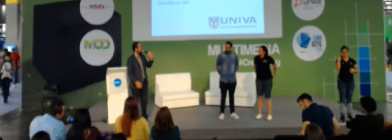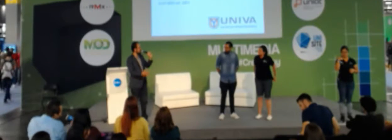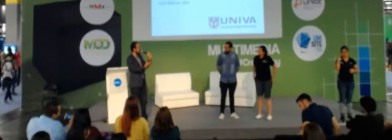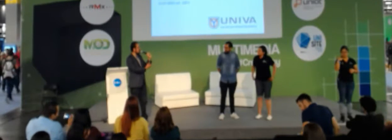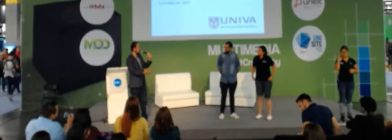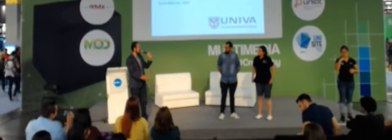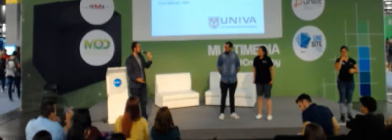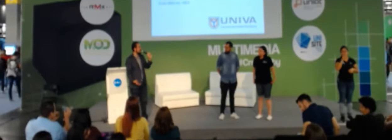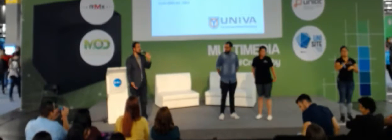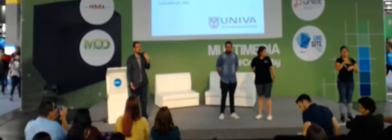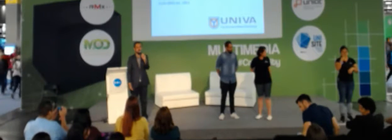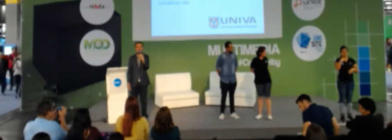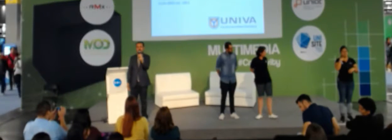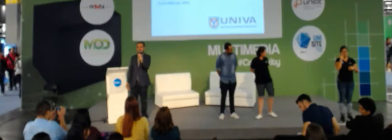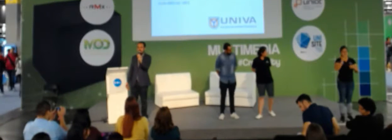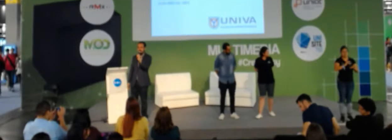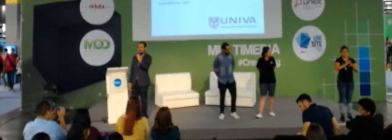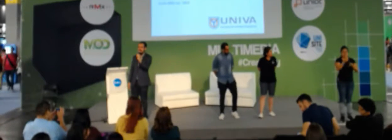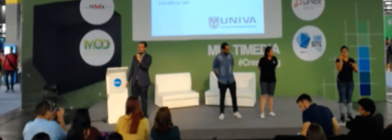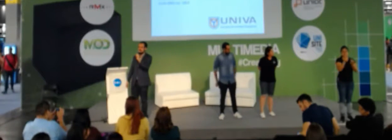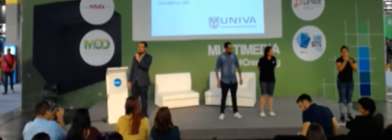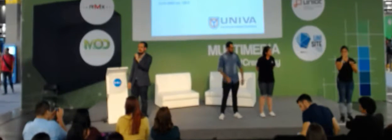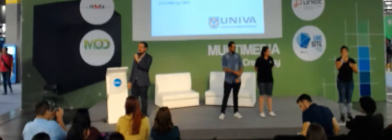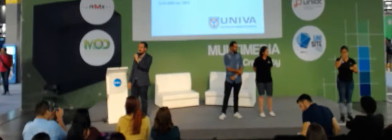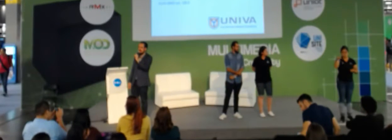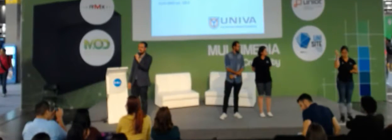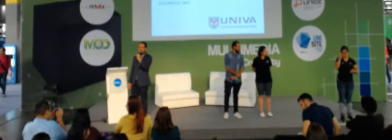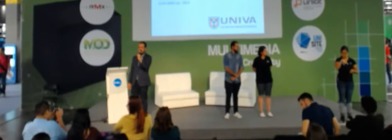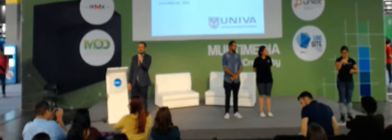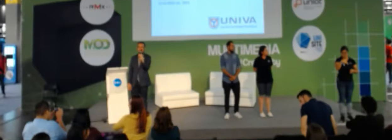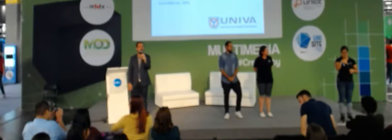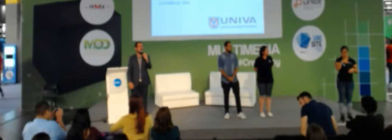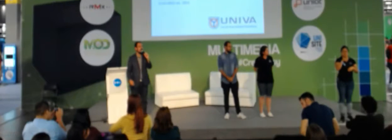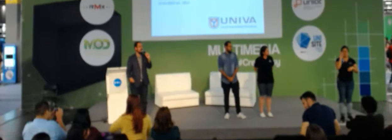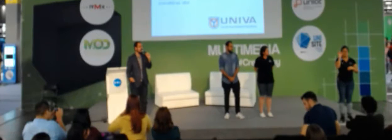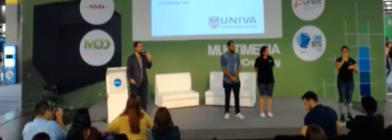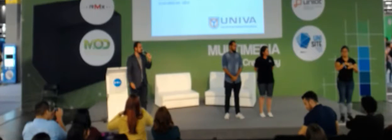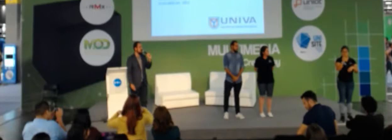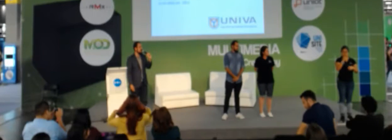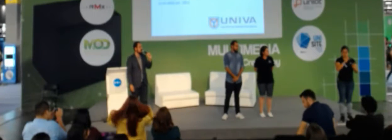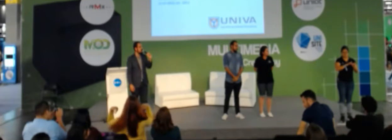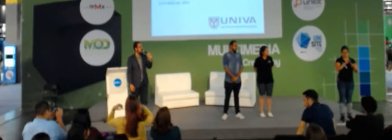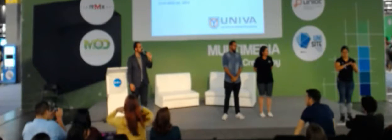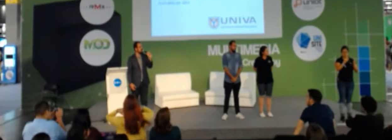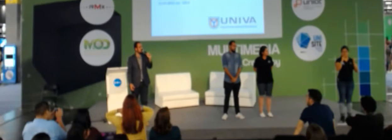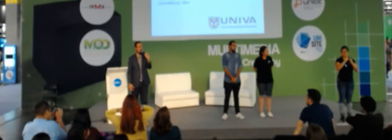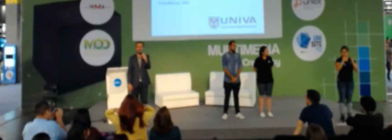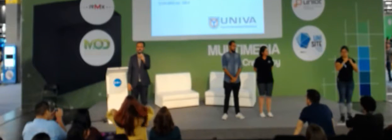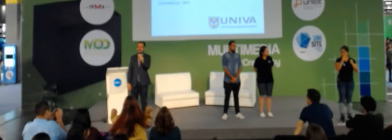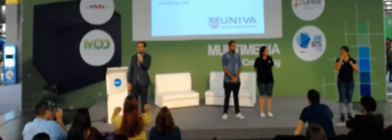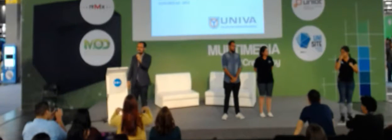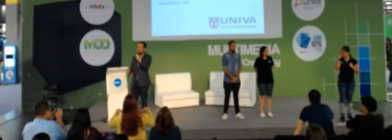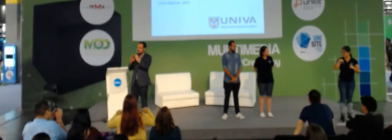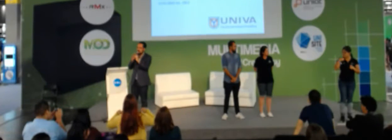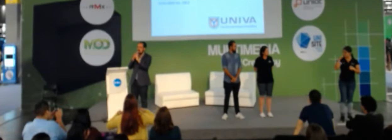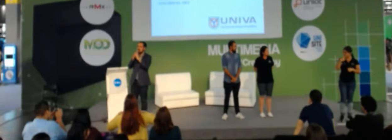Por cierto, también quiero agradecer mucho a la UNIVA, la Universidad del Valle de Atemajac, institución de la cual soy coordinador de vinculación, soy